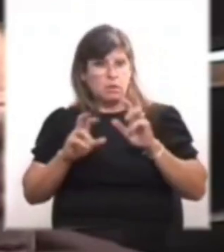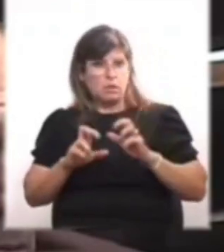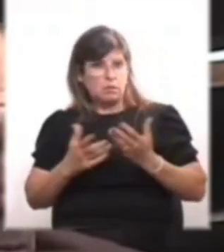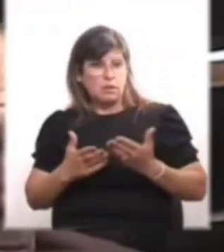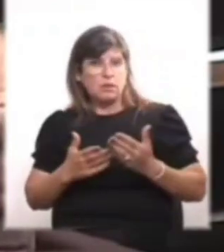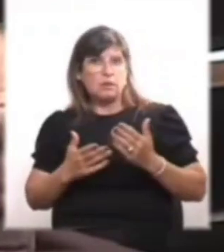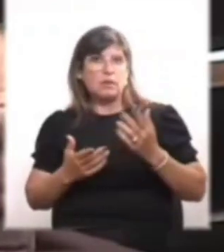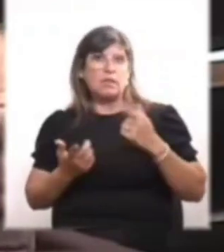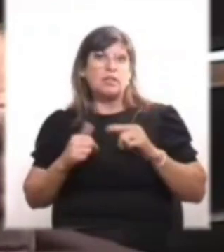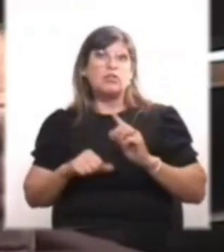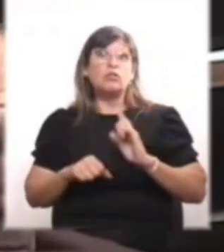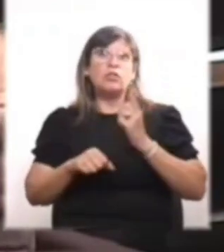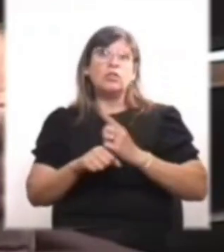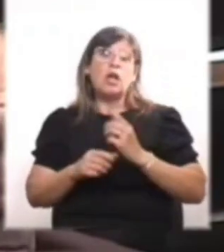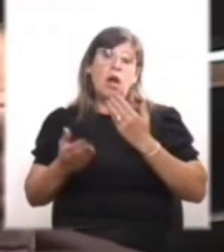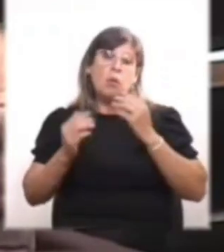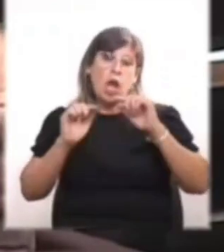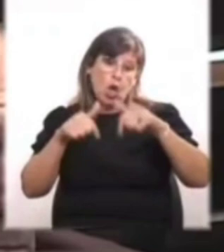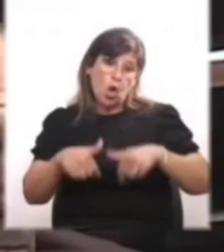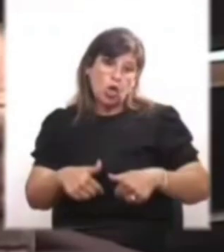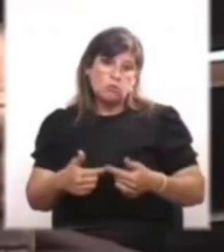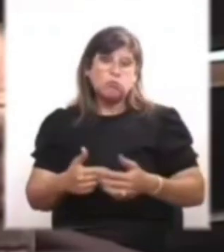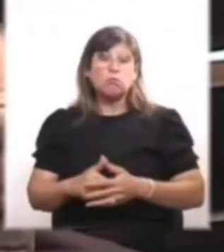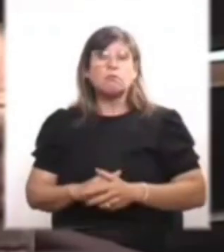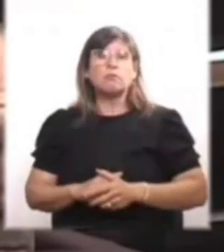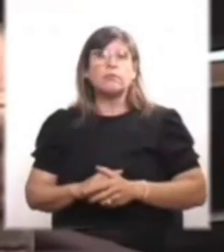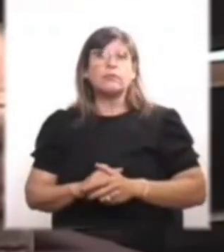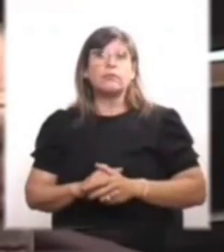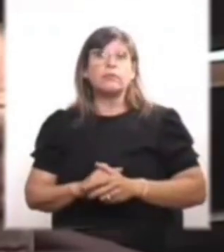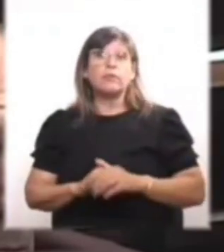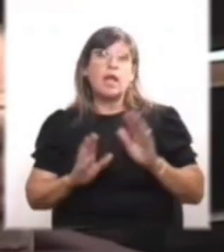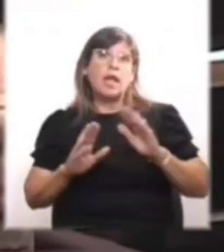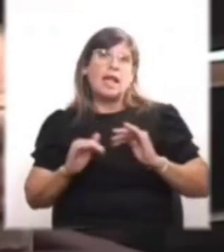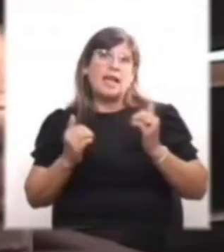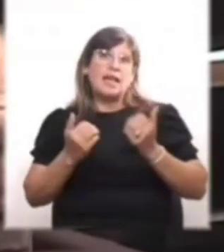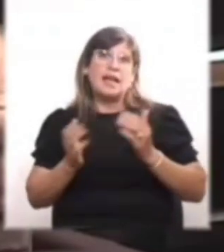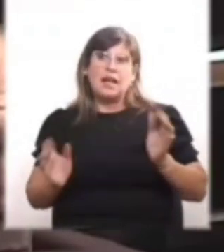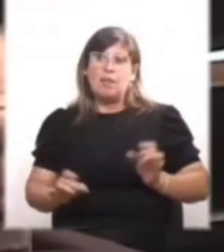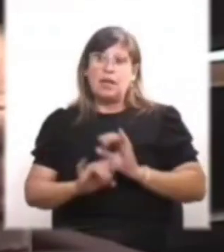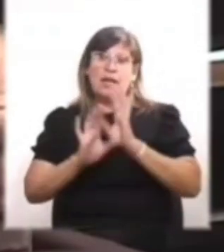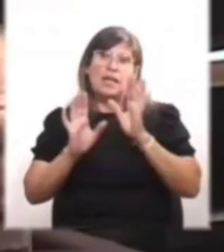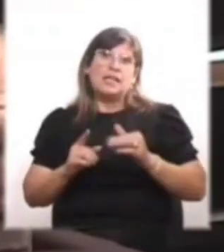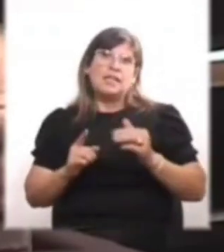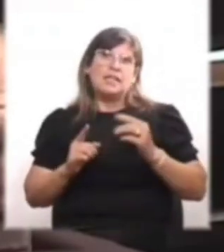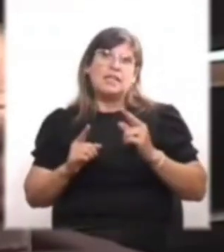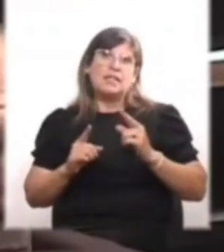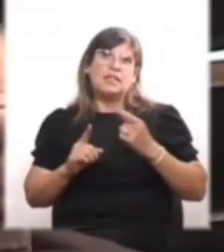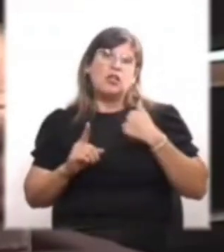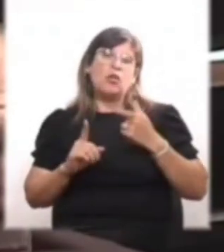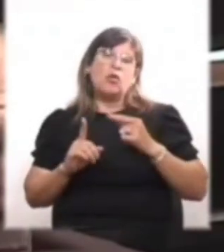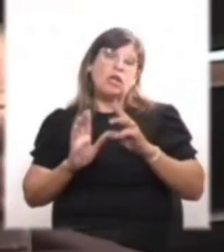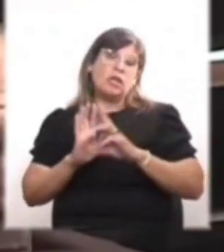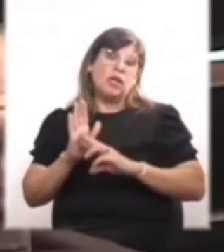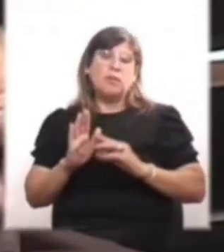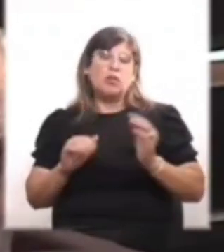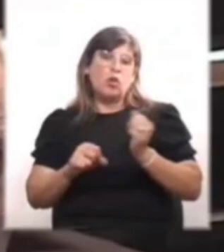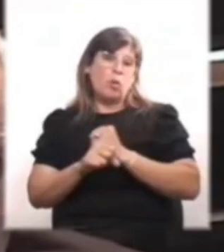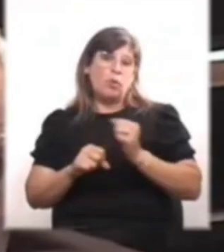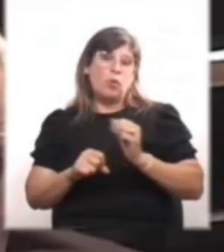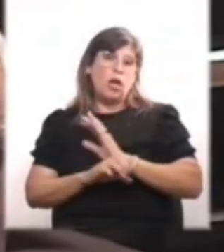entonces resolvimos tratarlo hoy. La Cámara claramente, de acuerdo a su reglamento, lo va a aprobar o lo va a